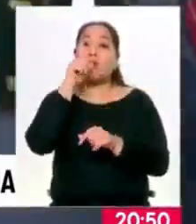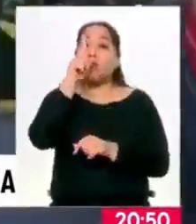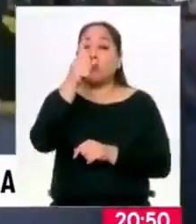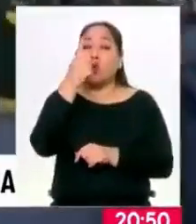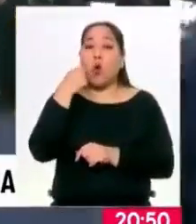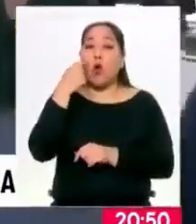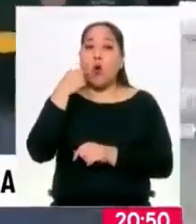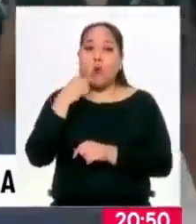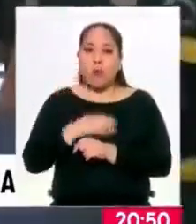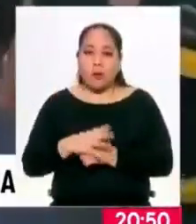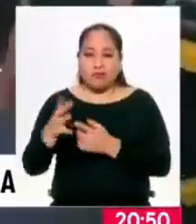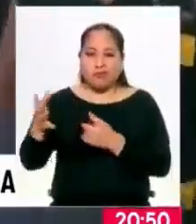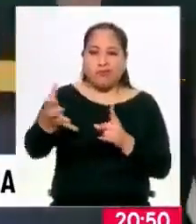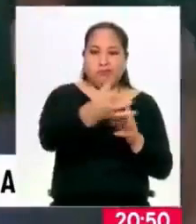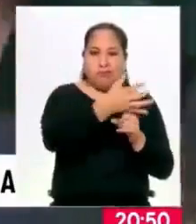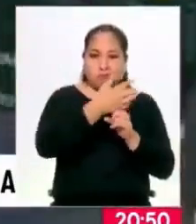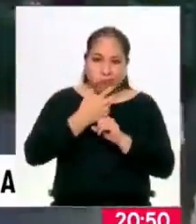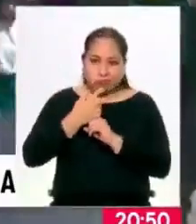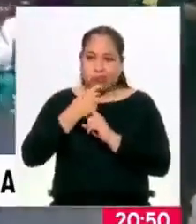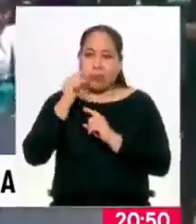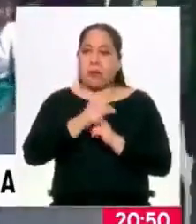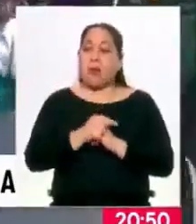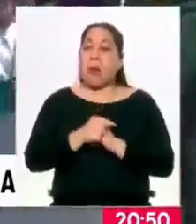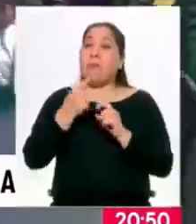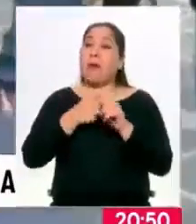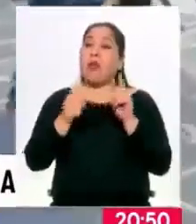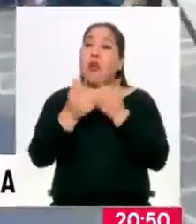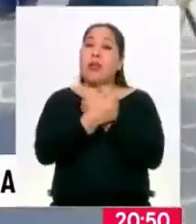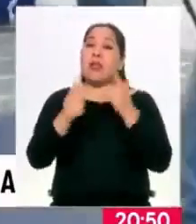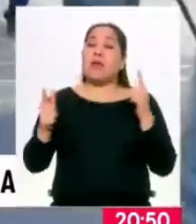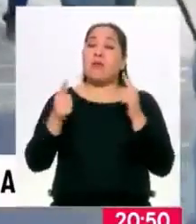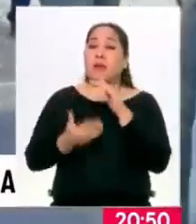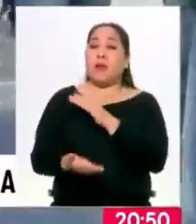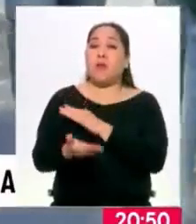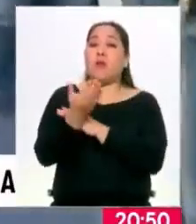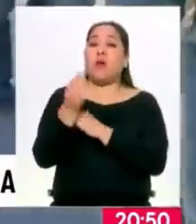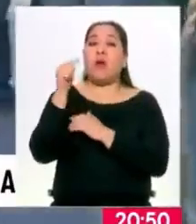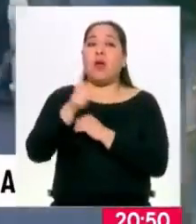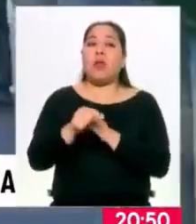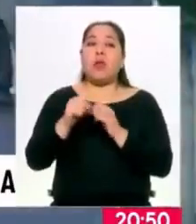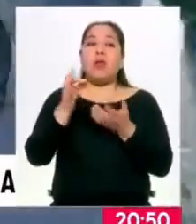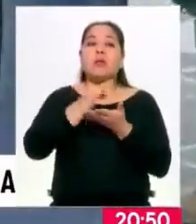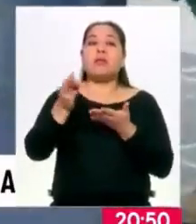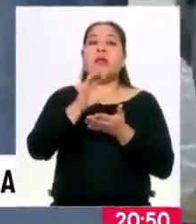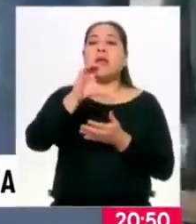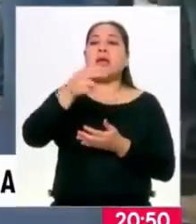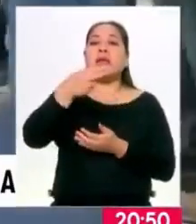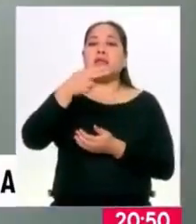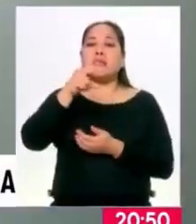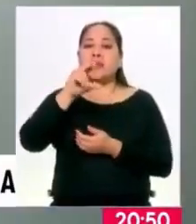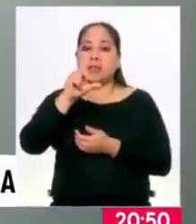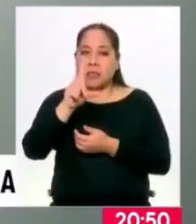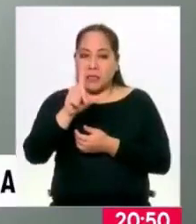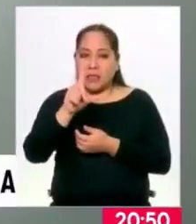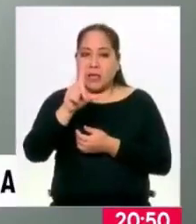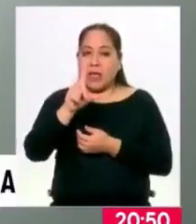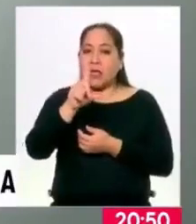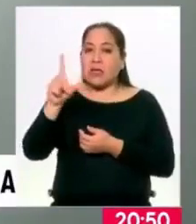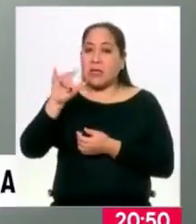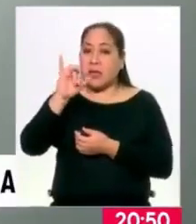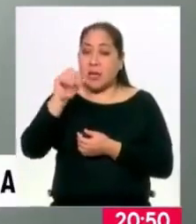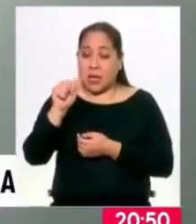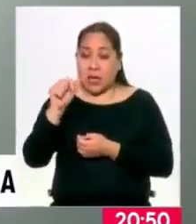que finalmente fueron liberados durante la madrugada por las rondas campesinas del distrito de Chilia, en la provincia de Pataz. Estas